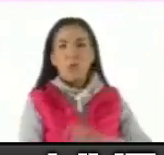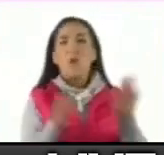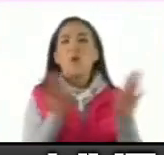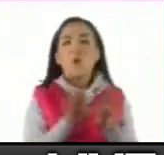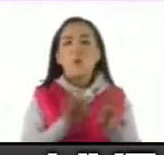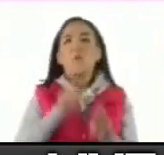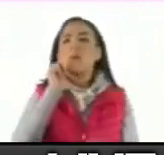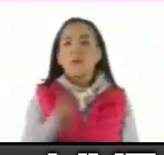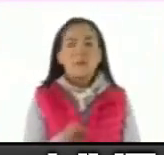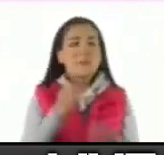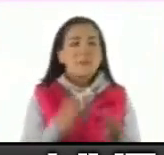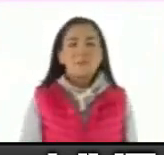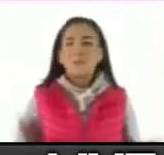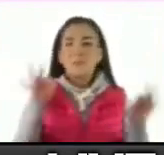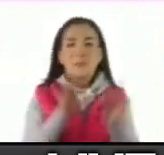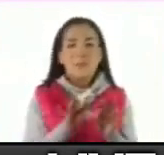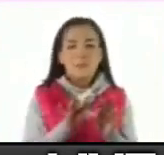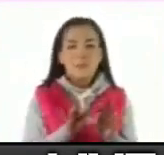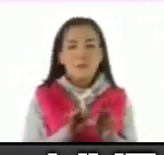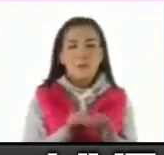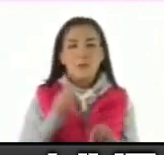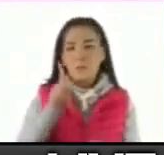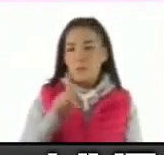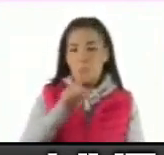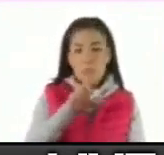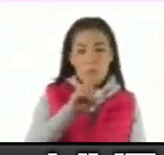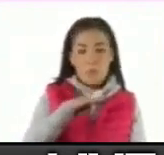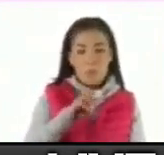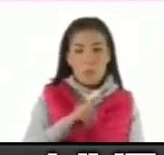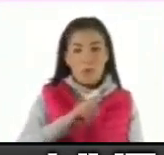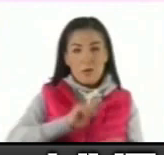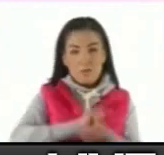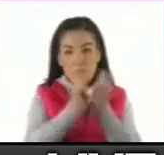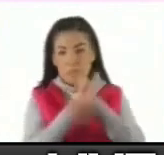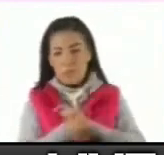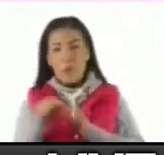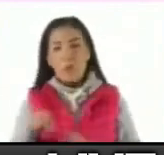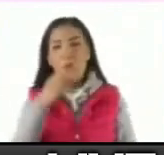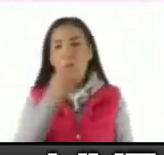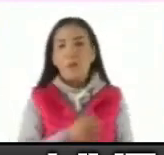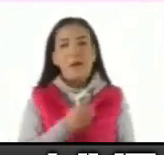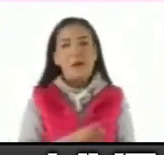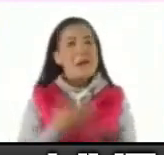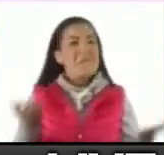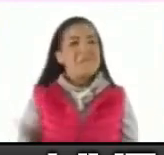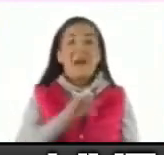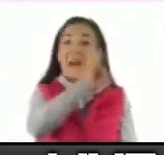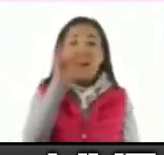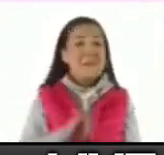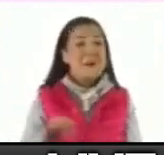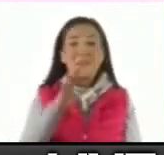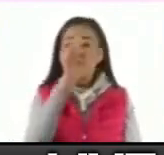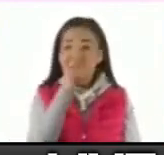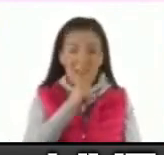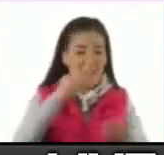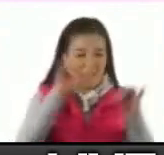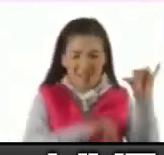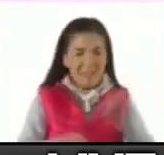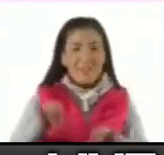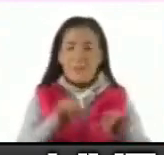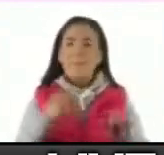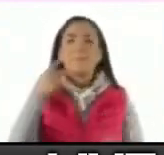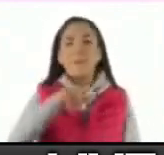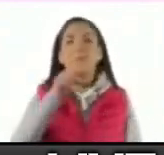intención primordial de convertir plomo en oro, aunque nunca lo lograron, pues no conocían las propiedades de los